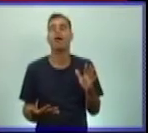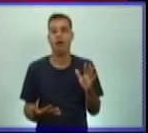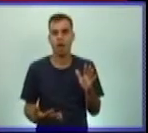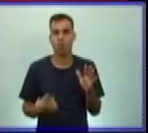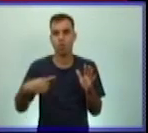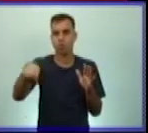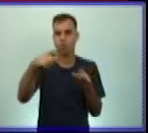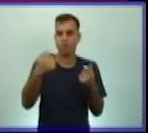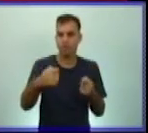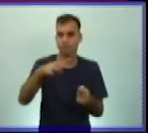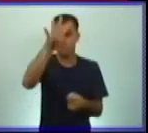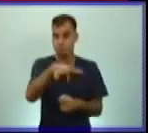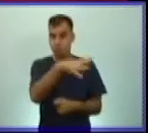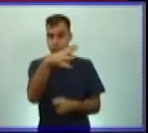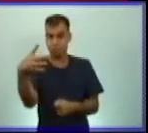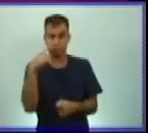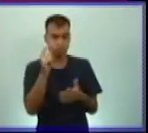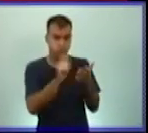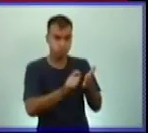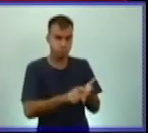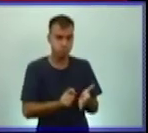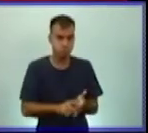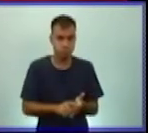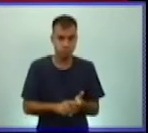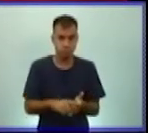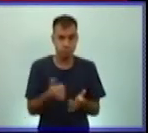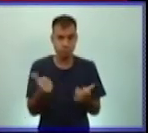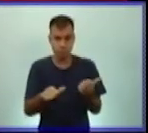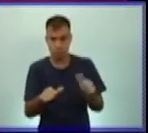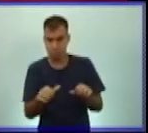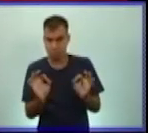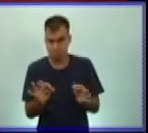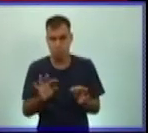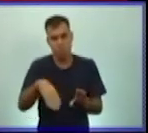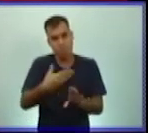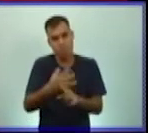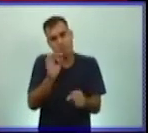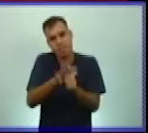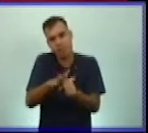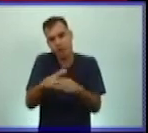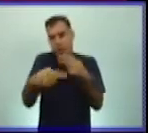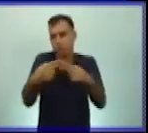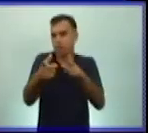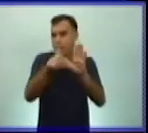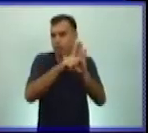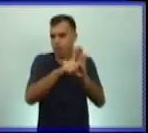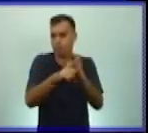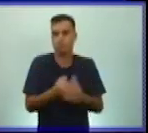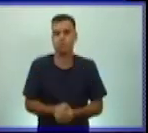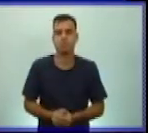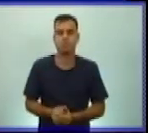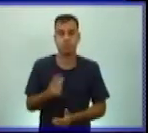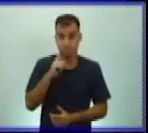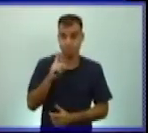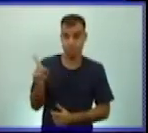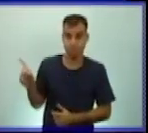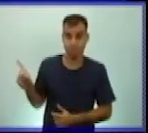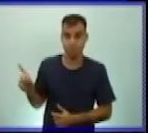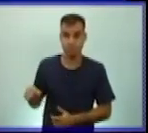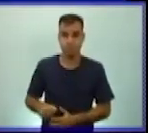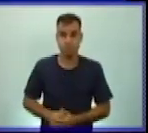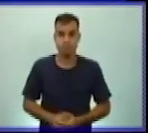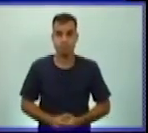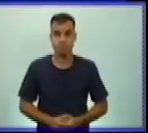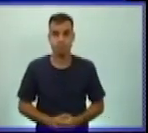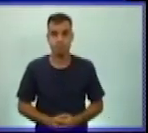el esquema con palabras de la reacción y después plantear la ley. Recordando, entonces, que en esta reacción tenemos